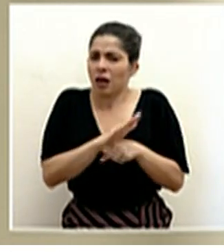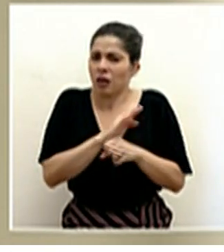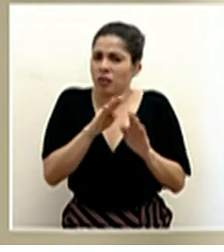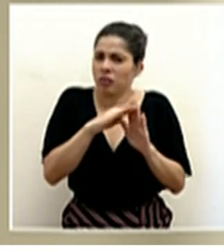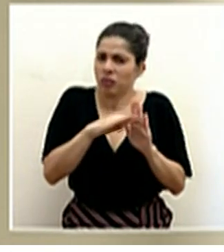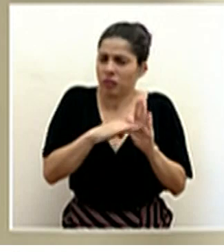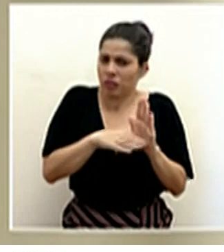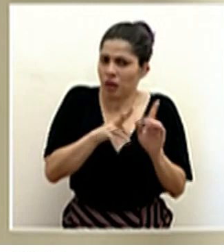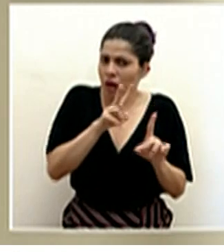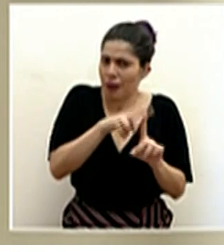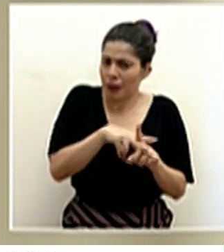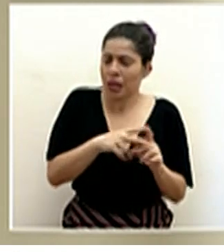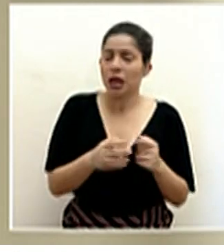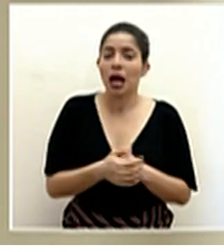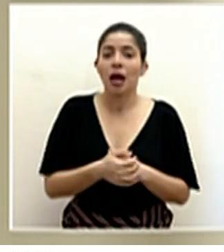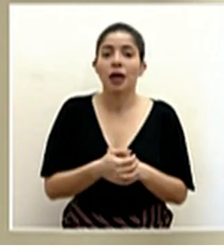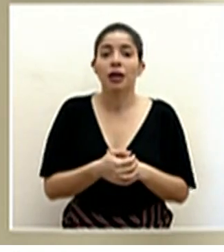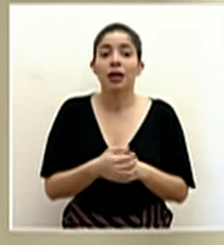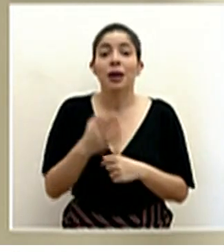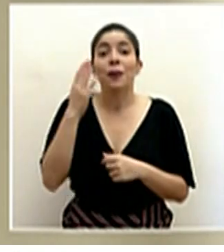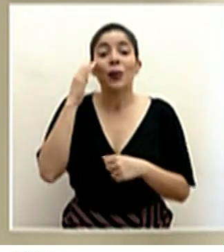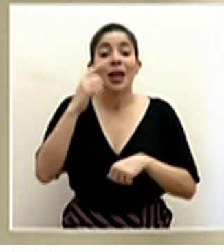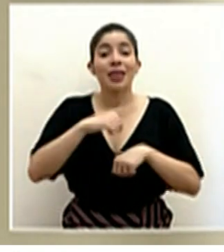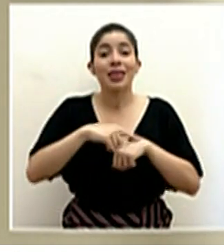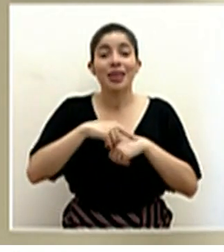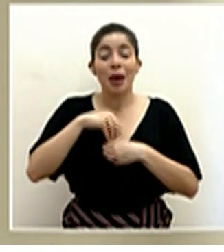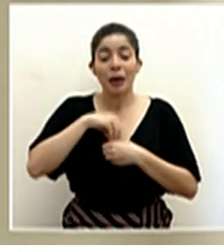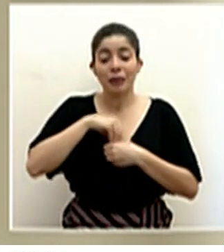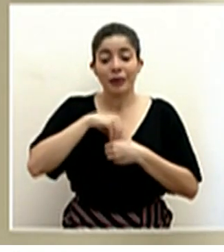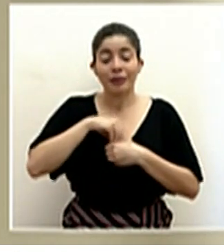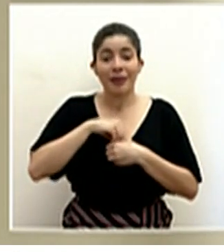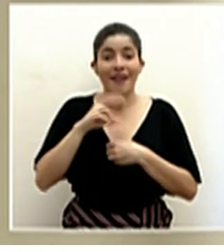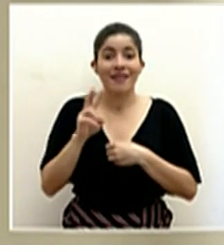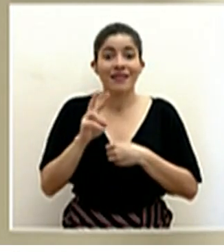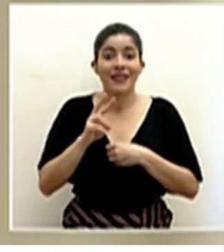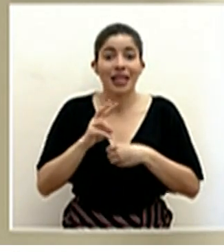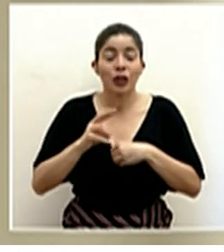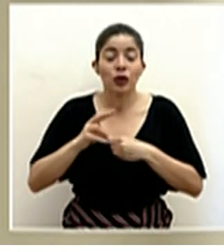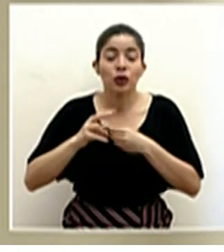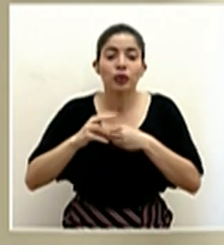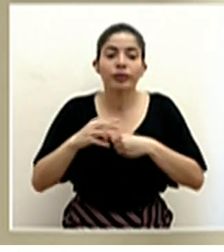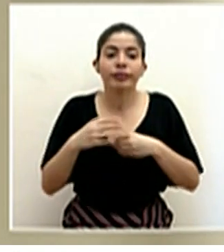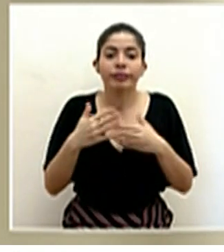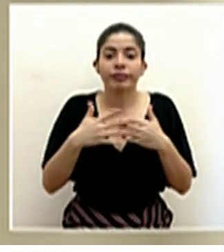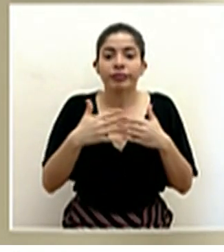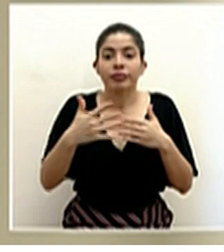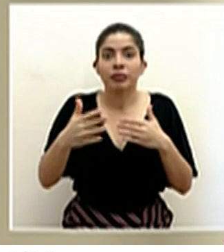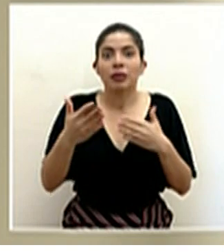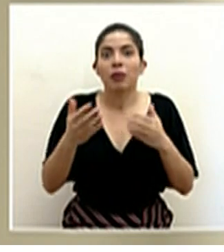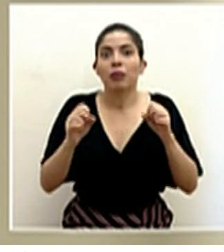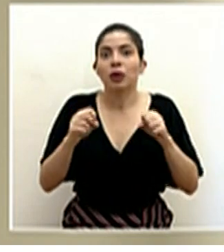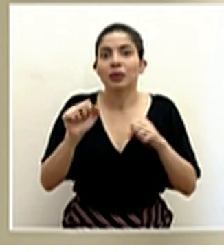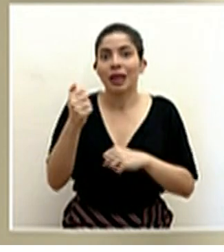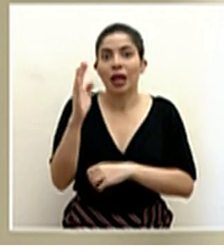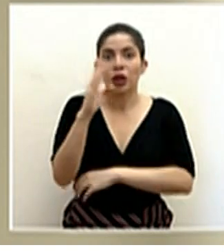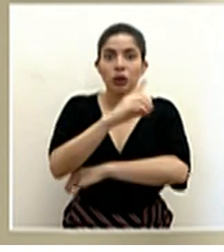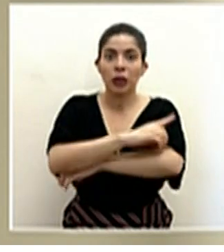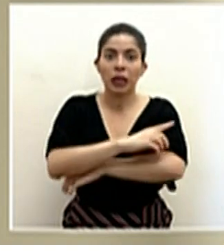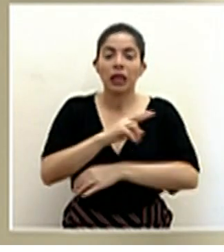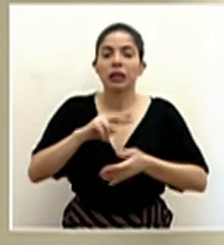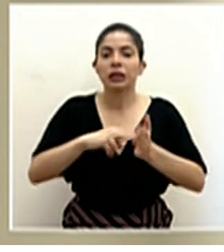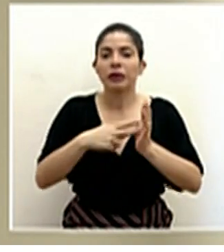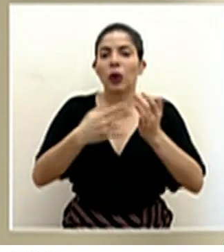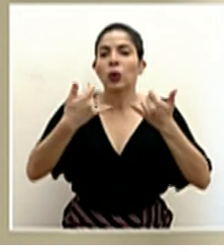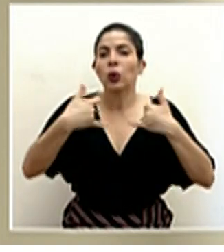hemos indicado, y debido al periodo de incubación que puede incluso llegar a ser de 14 días, pueden haber